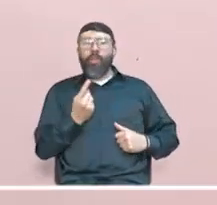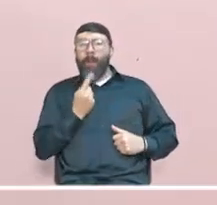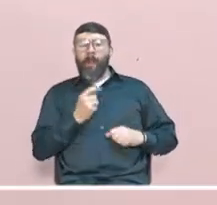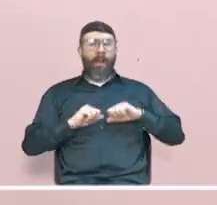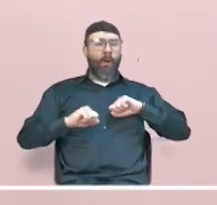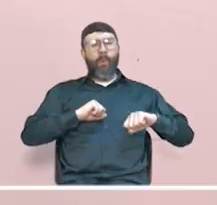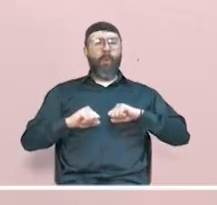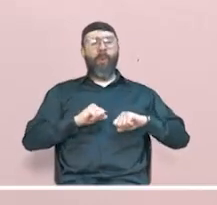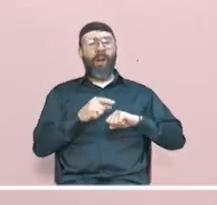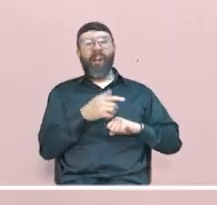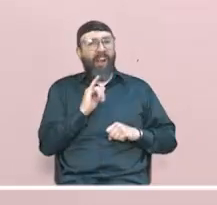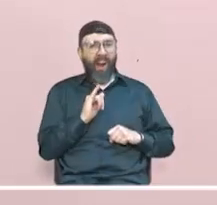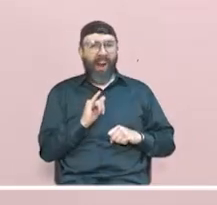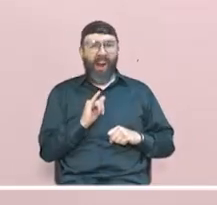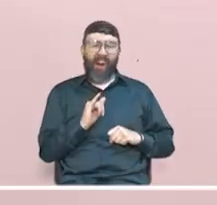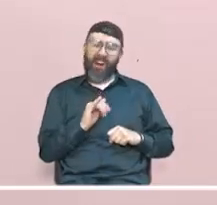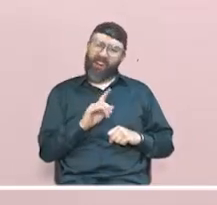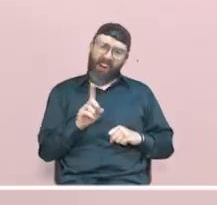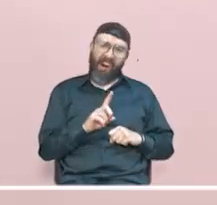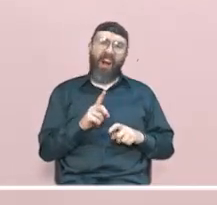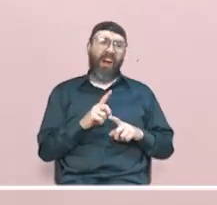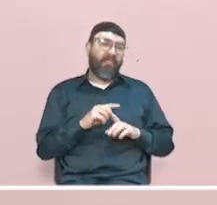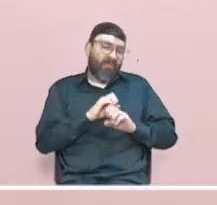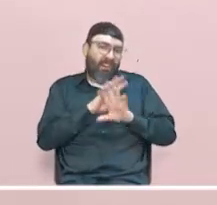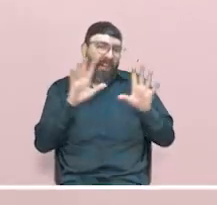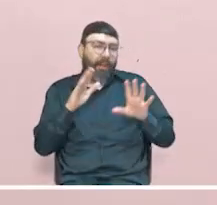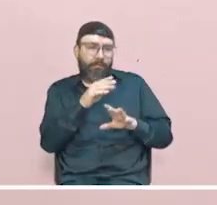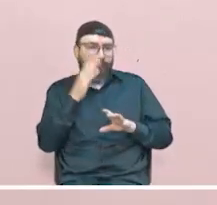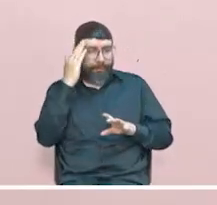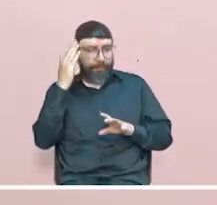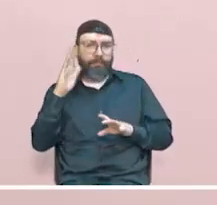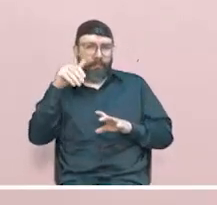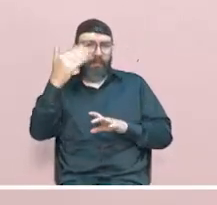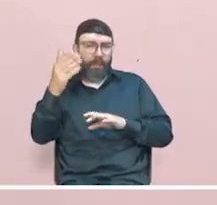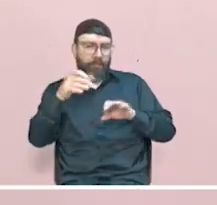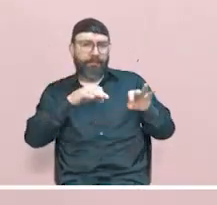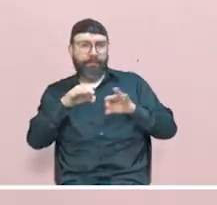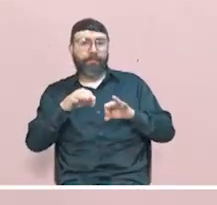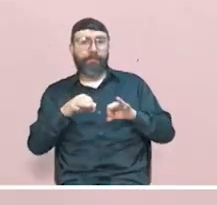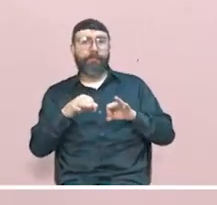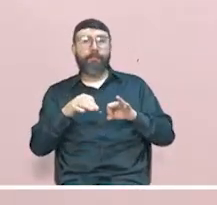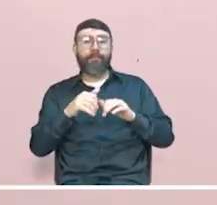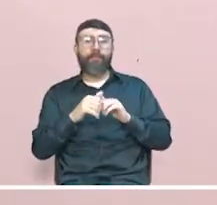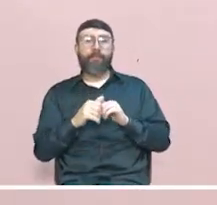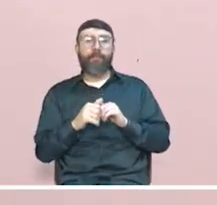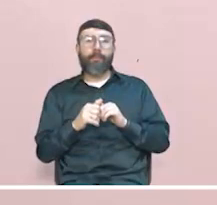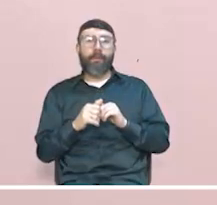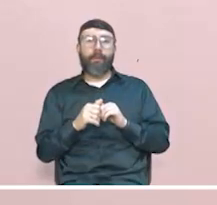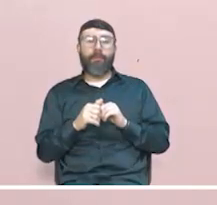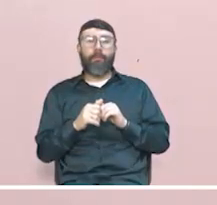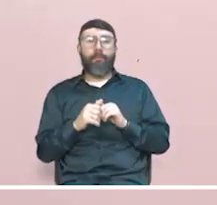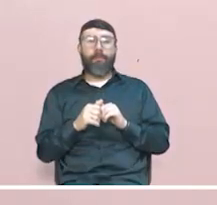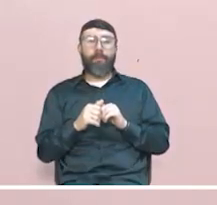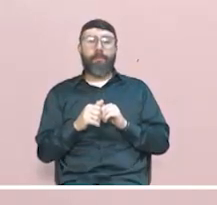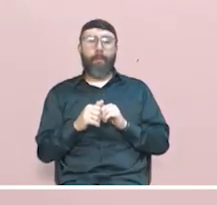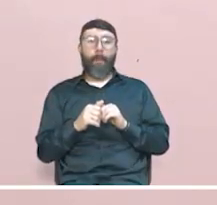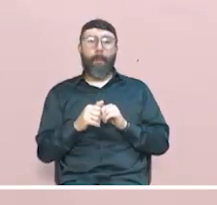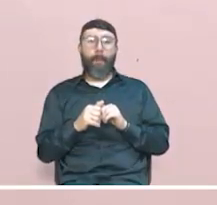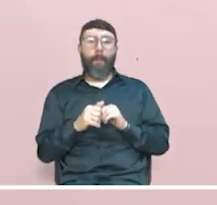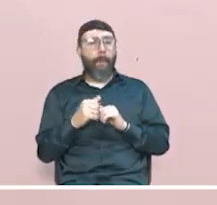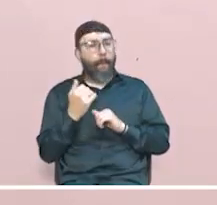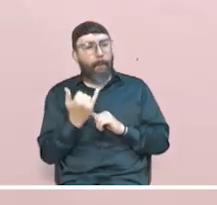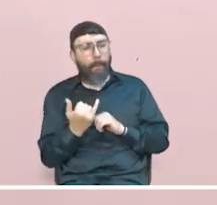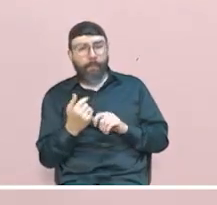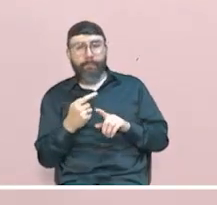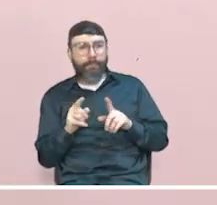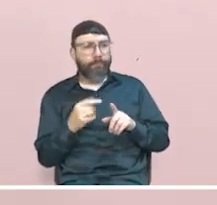ejercicio. Claro, hay una, y de eso pues hablaremos más adelante de manera mucho más amplia, pero es dirigir